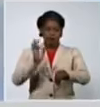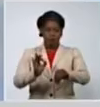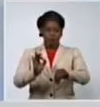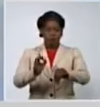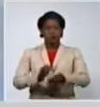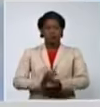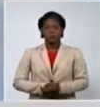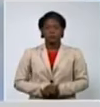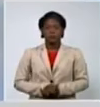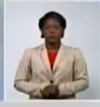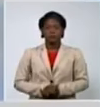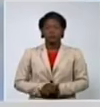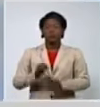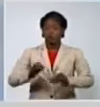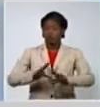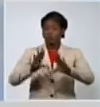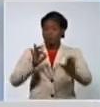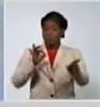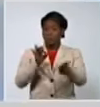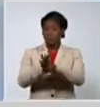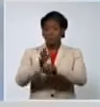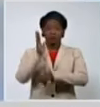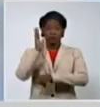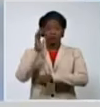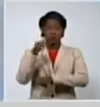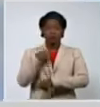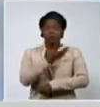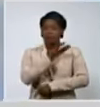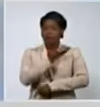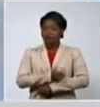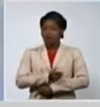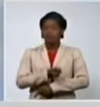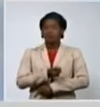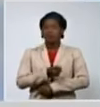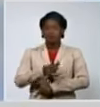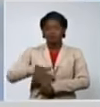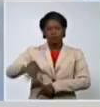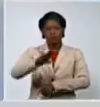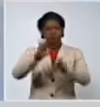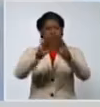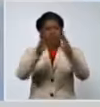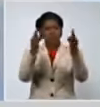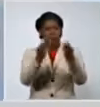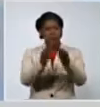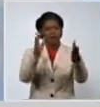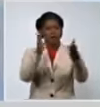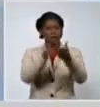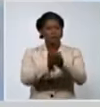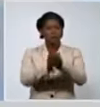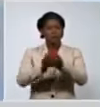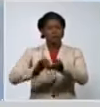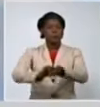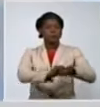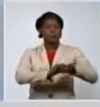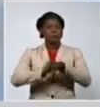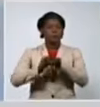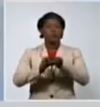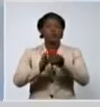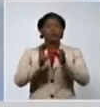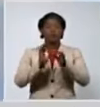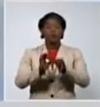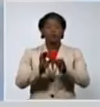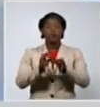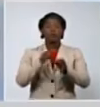Lamentamos y dimos las condolencias a sus familiares y personas allegadas por el fallecimiento de